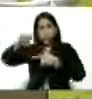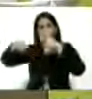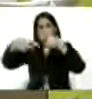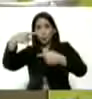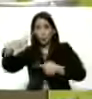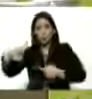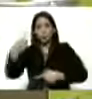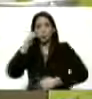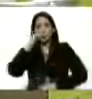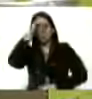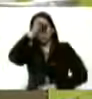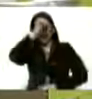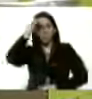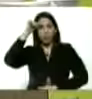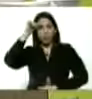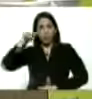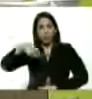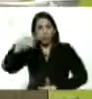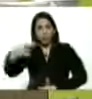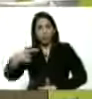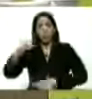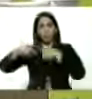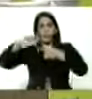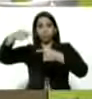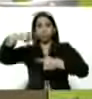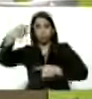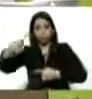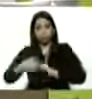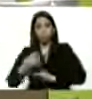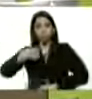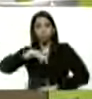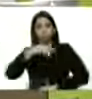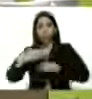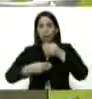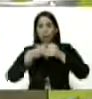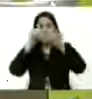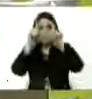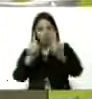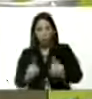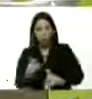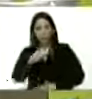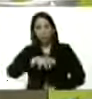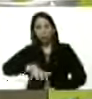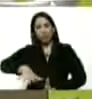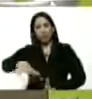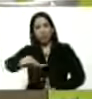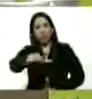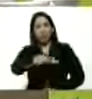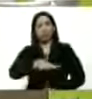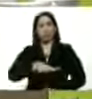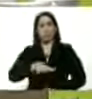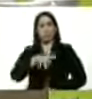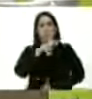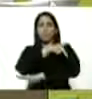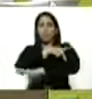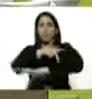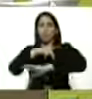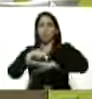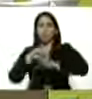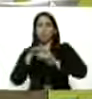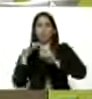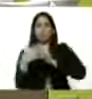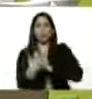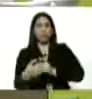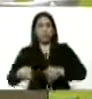decir, sábado y domingo, mañana y pasado mañana, vamos a realizar pruebas en todas las parroquias alrededor